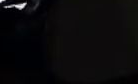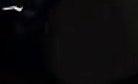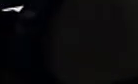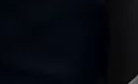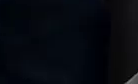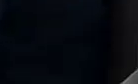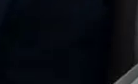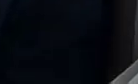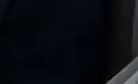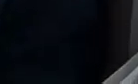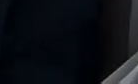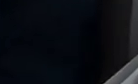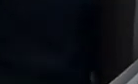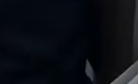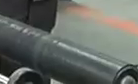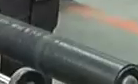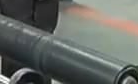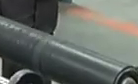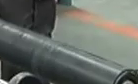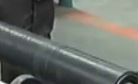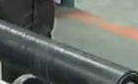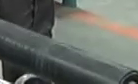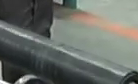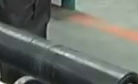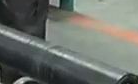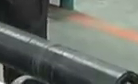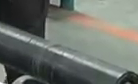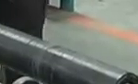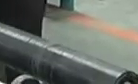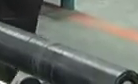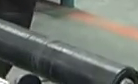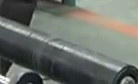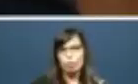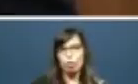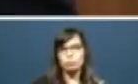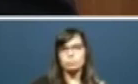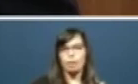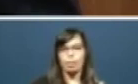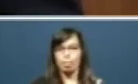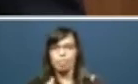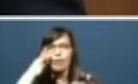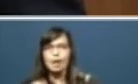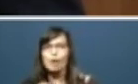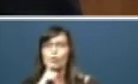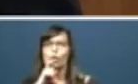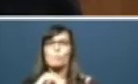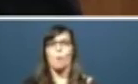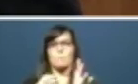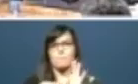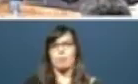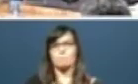señalado el apoyo al empleo y concretamente a la creación empresas hemos aprobado un plan de apoyo a la creación de empresas